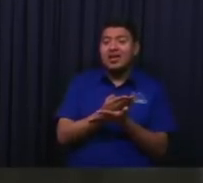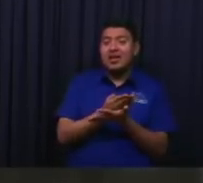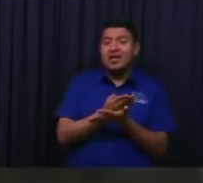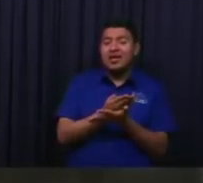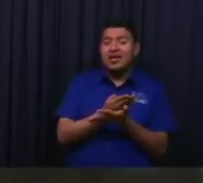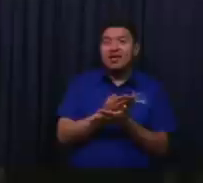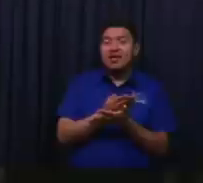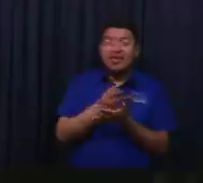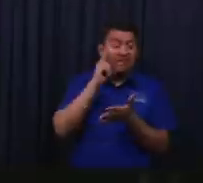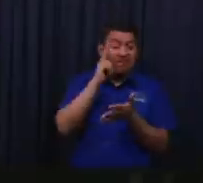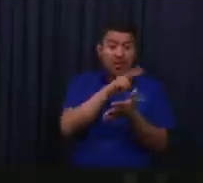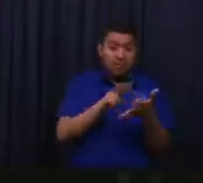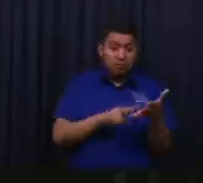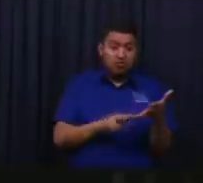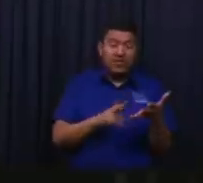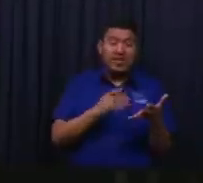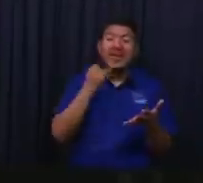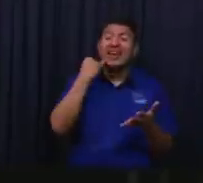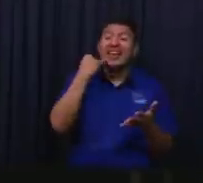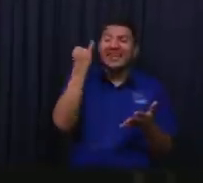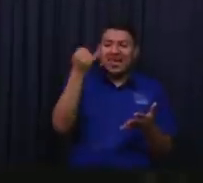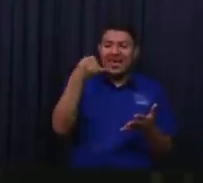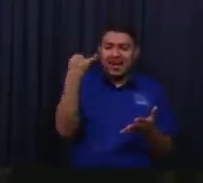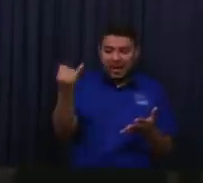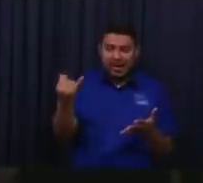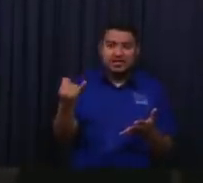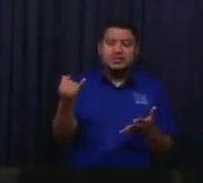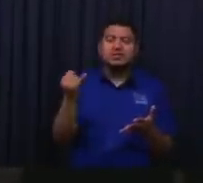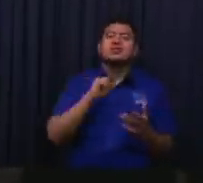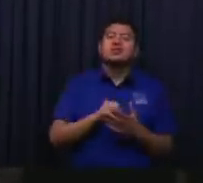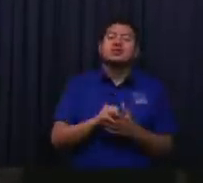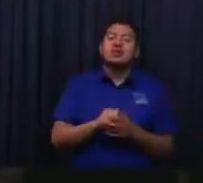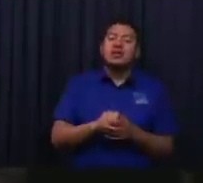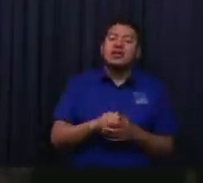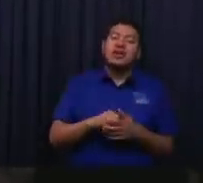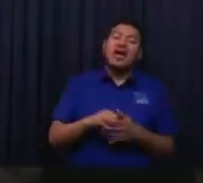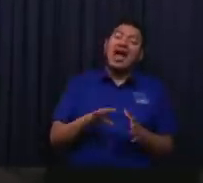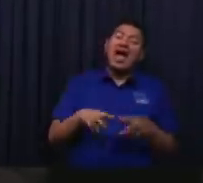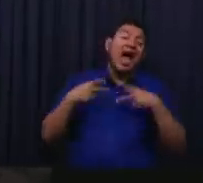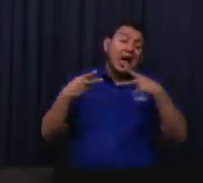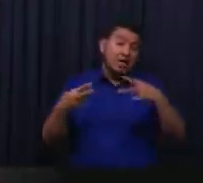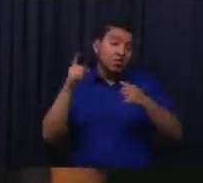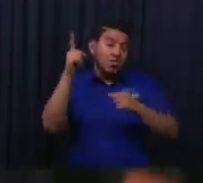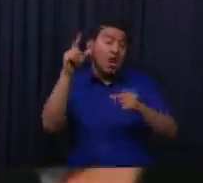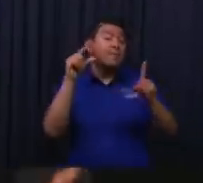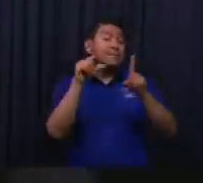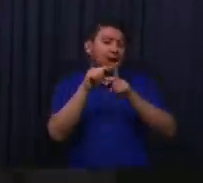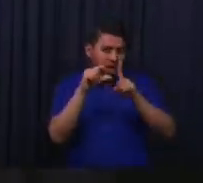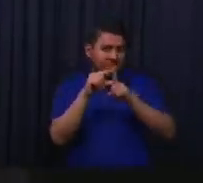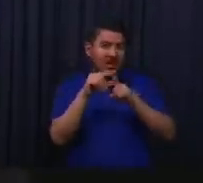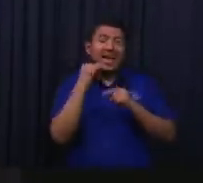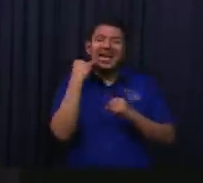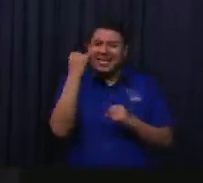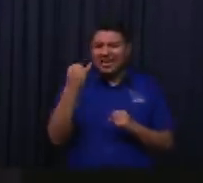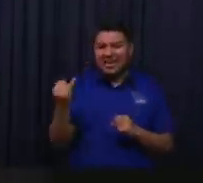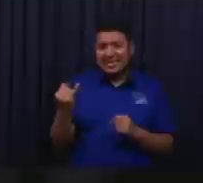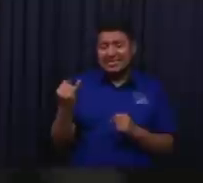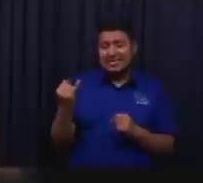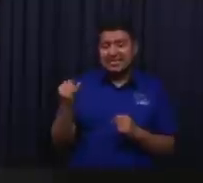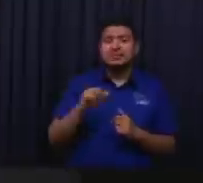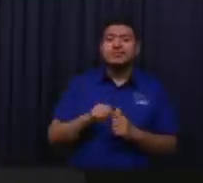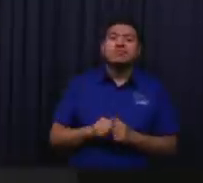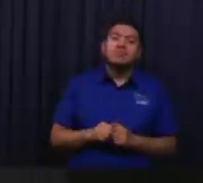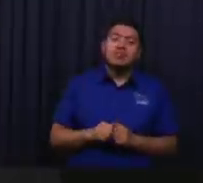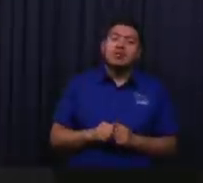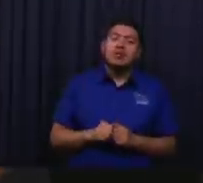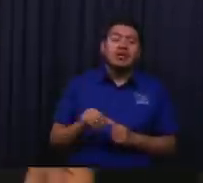¿Ah? Ama de casa. Pero usted ya se dio cuenta de lo que significa ser ama de casa. A ver, dígame qué significa ser ama de casa. Ah,